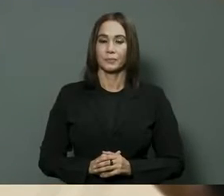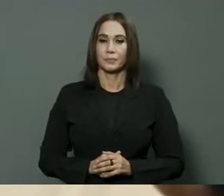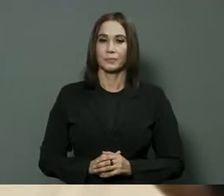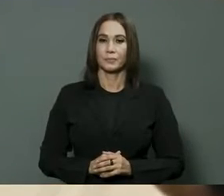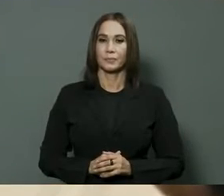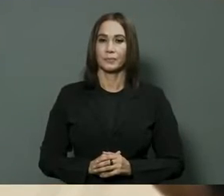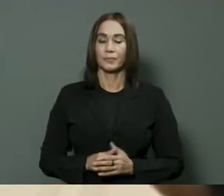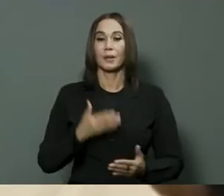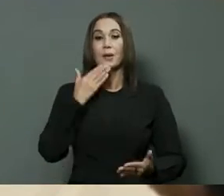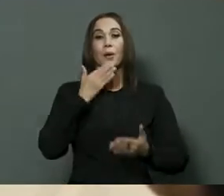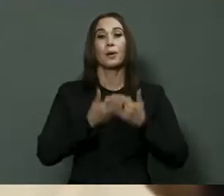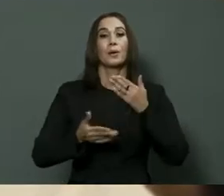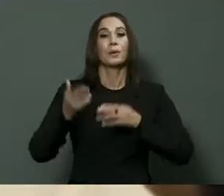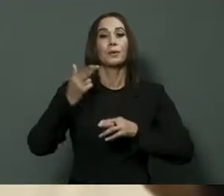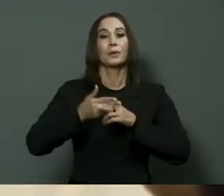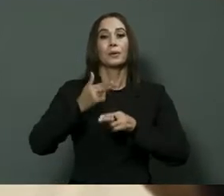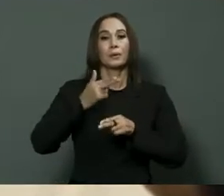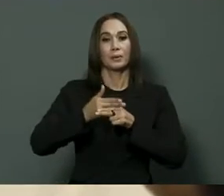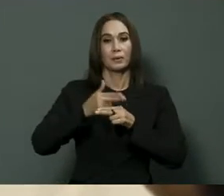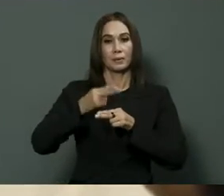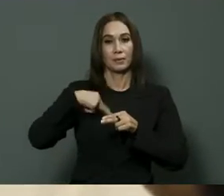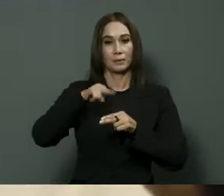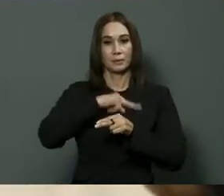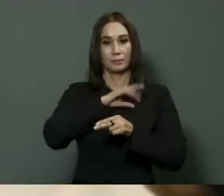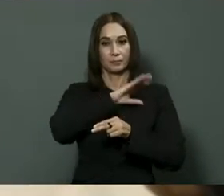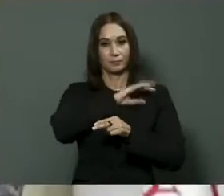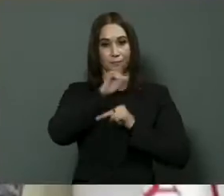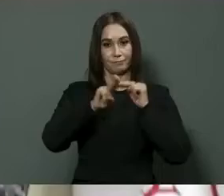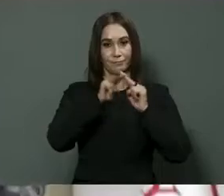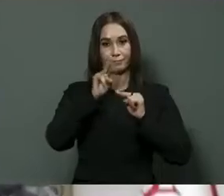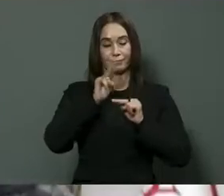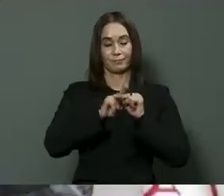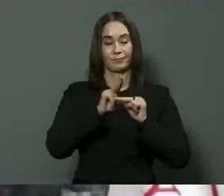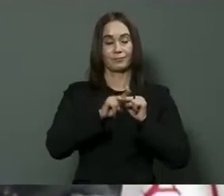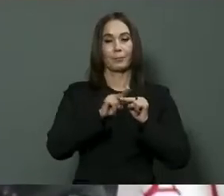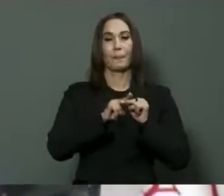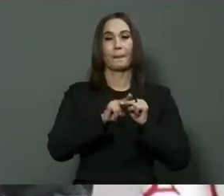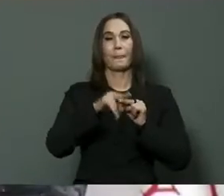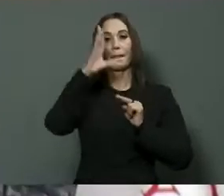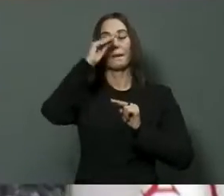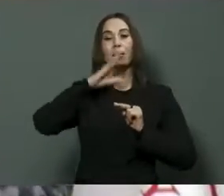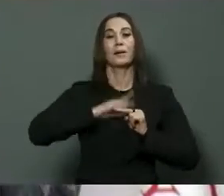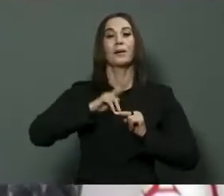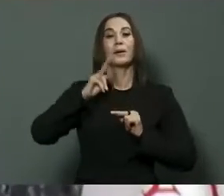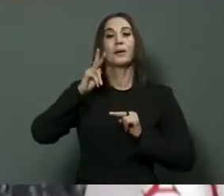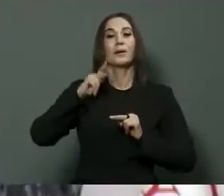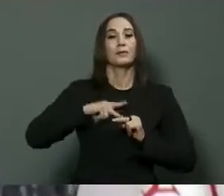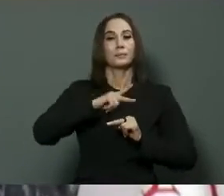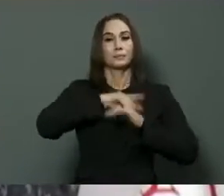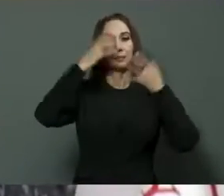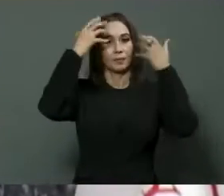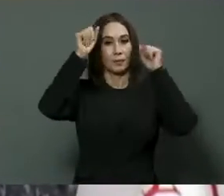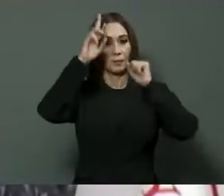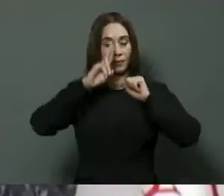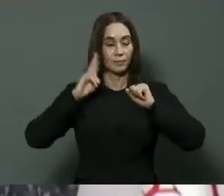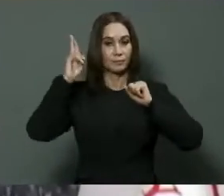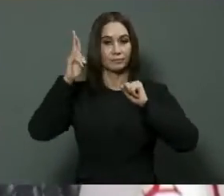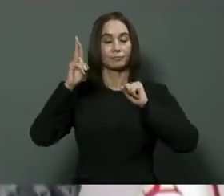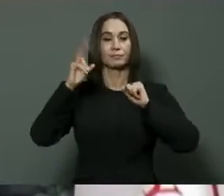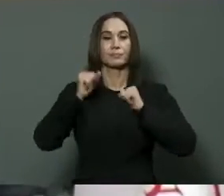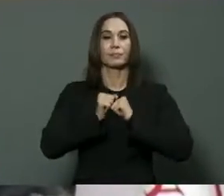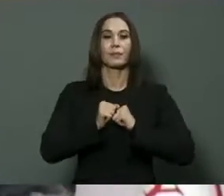Muy buenas tardes para todos. En el nombre de nuestra Policía Nacional, señora vicepresidenta constitucional Raquel